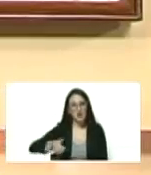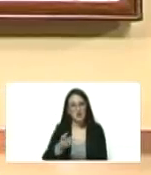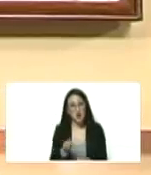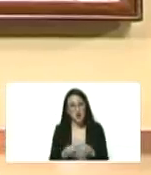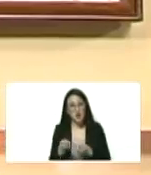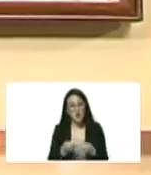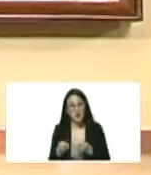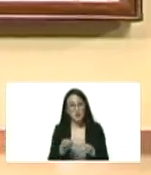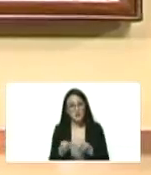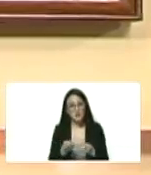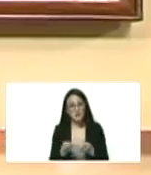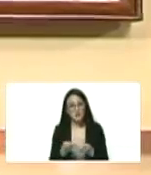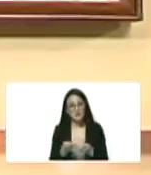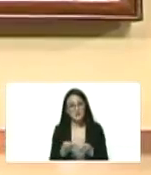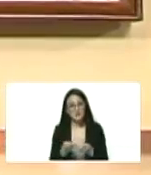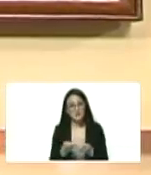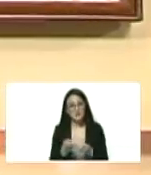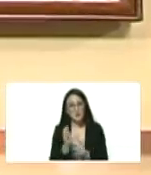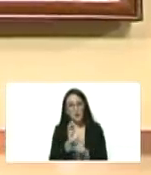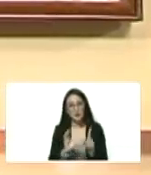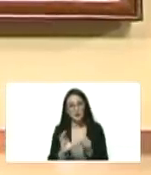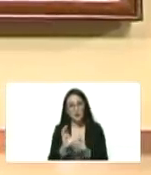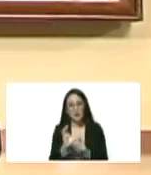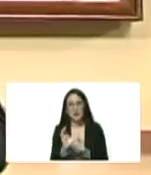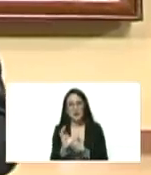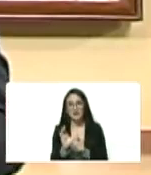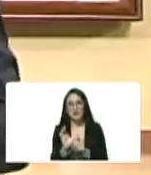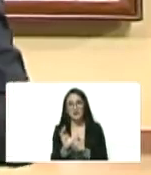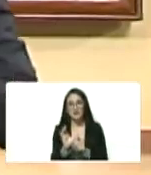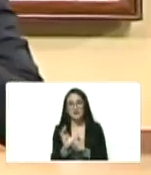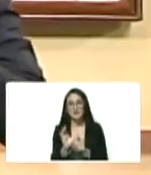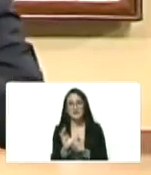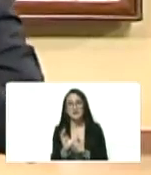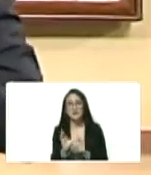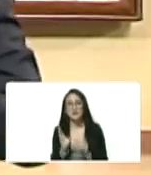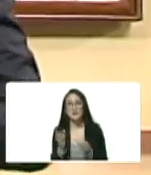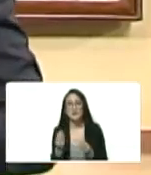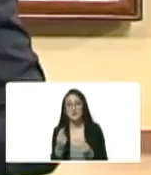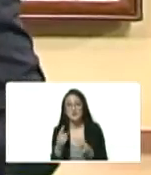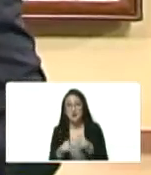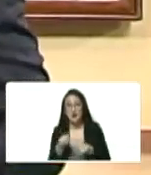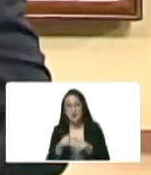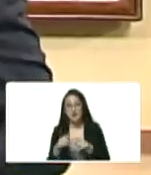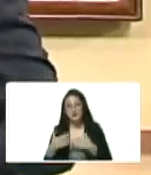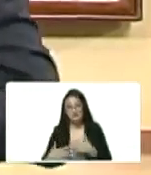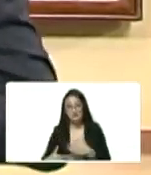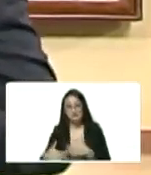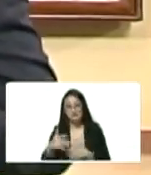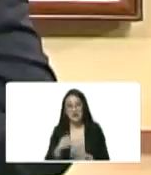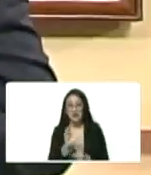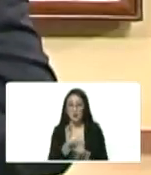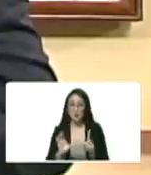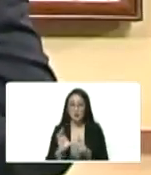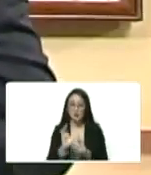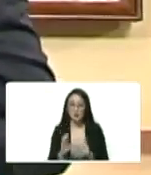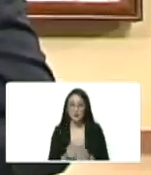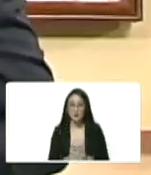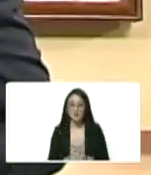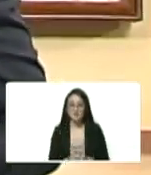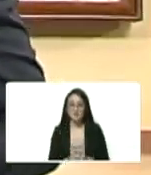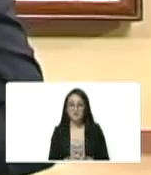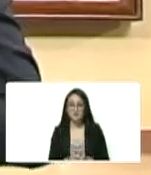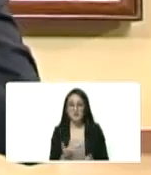económica y cultural. Es mucho lo que hay que hacer desde la cultura